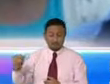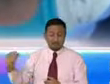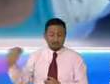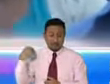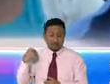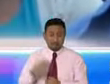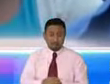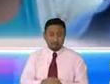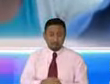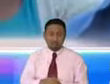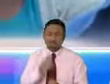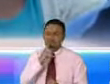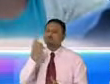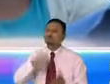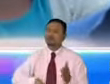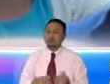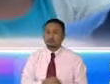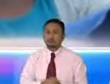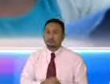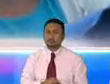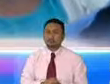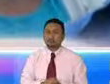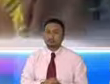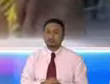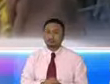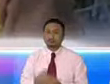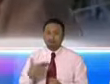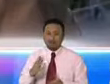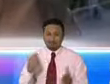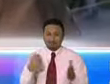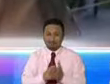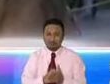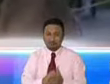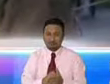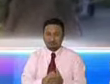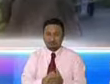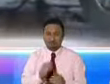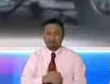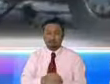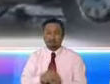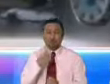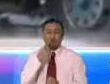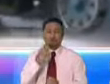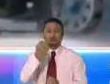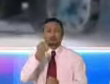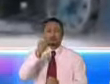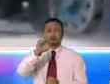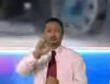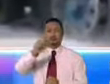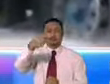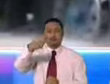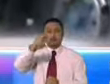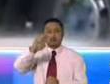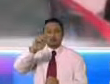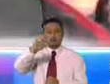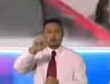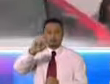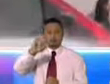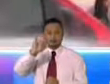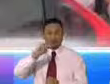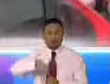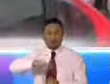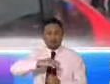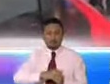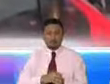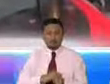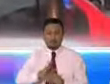¿Qué le dijeron? Que estaba yo así, abollado. El cuerpo de segundo ya quedó atrapado entre los fierros de la cabina. Fue necesario el uso de equipo